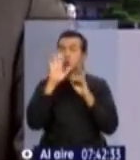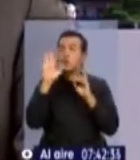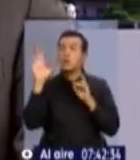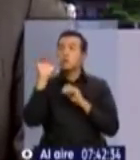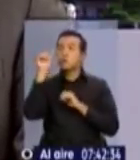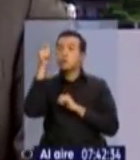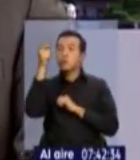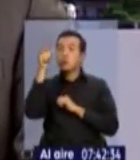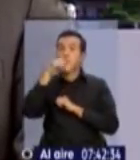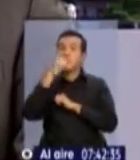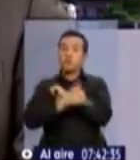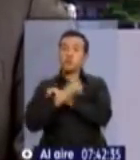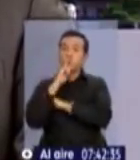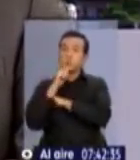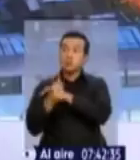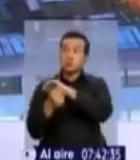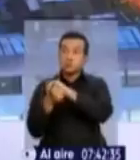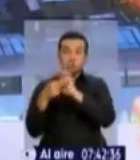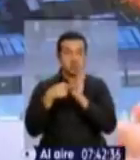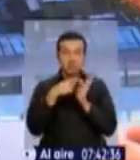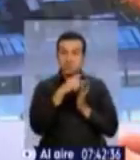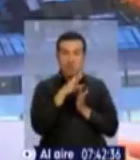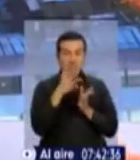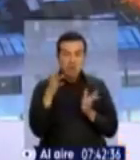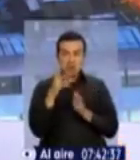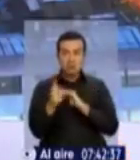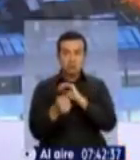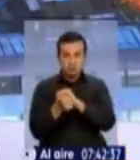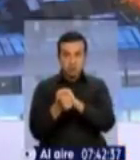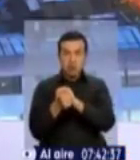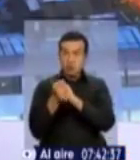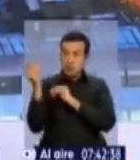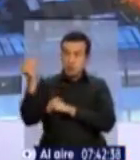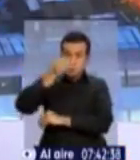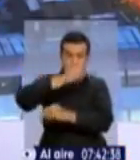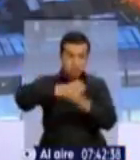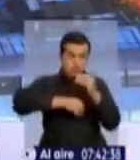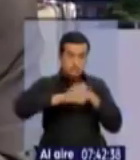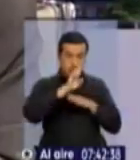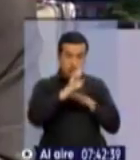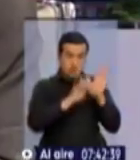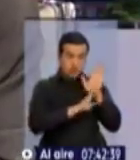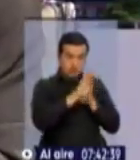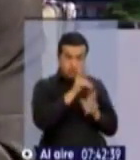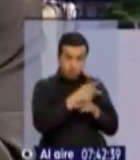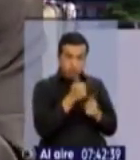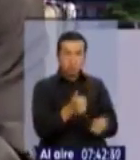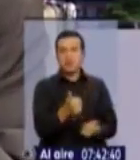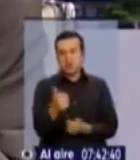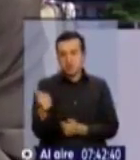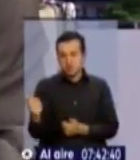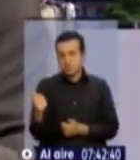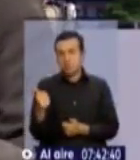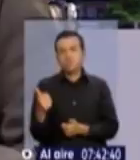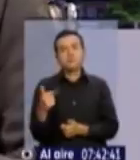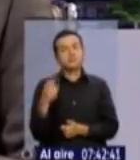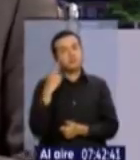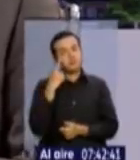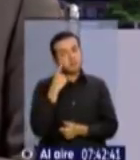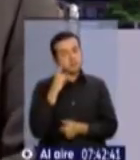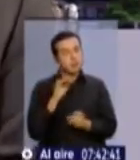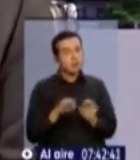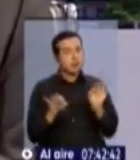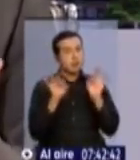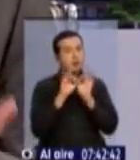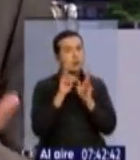sitios opción si es que es un capital que regresa para propósitos productivos de acuerdo pero también hay otro elemento que habría que cuidar es que no te